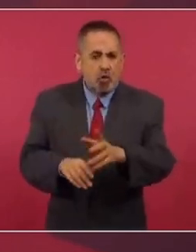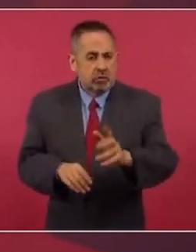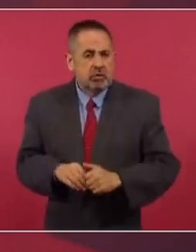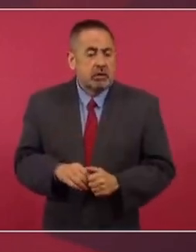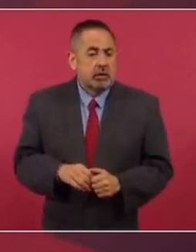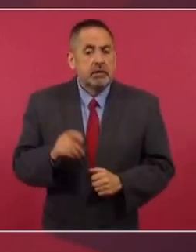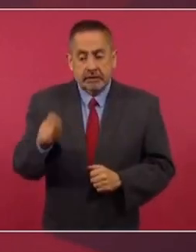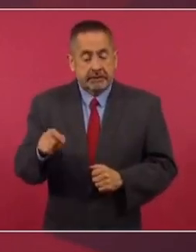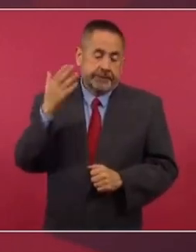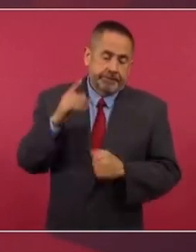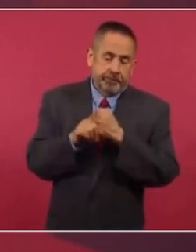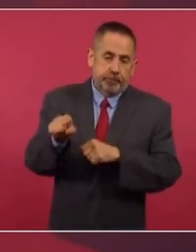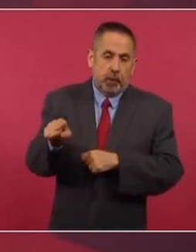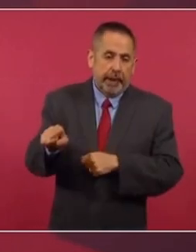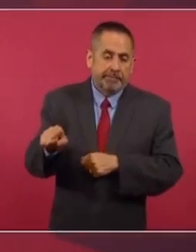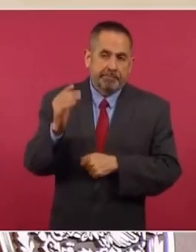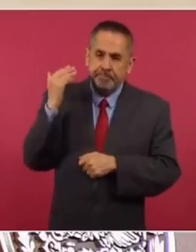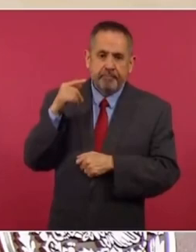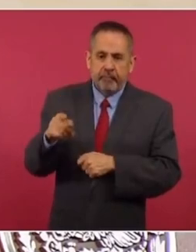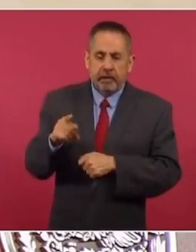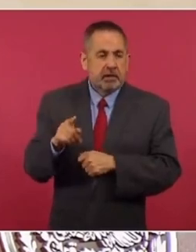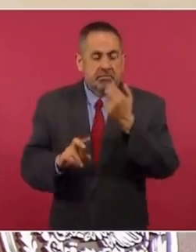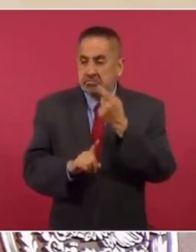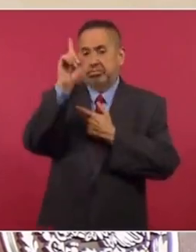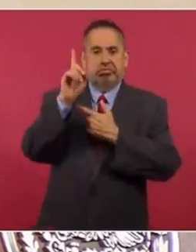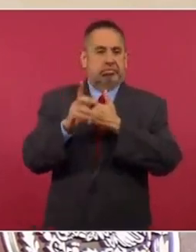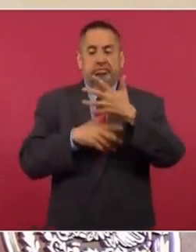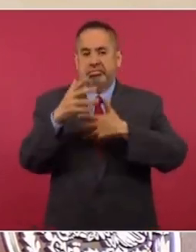que hubo, en efecto, un paro